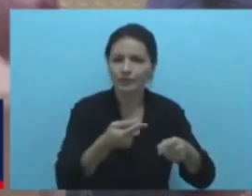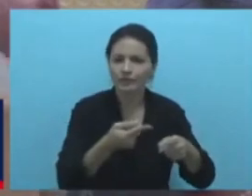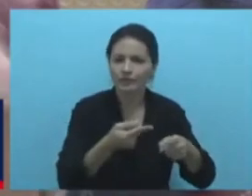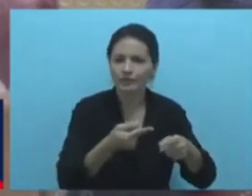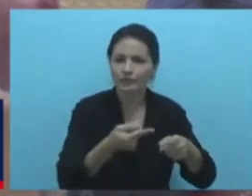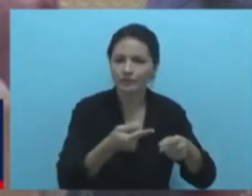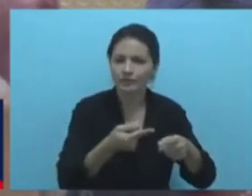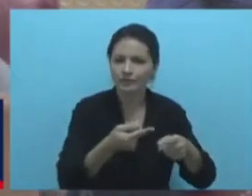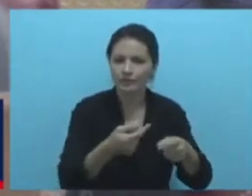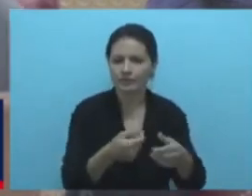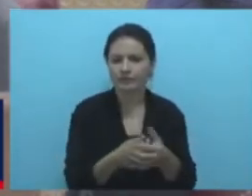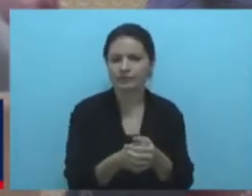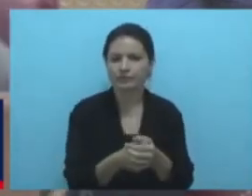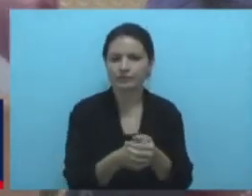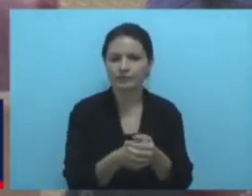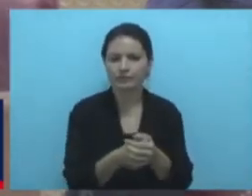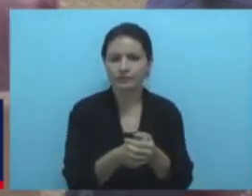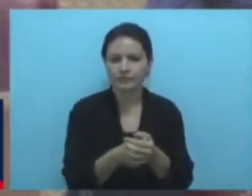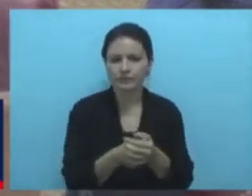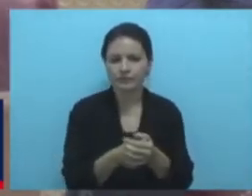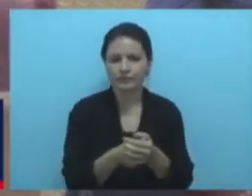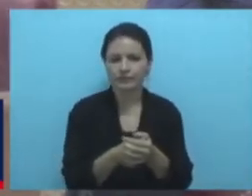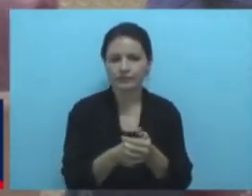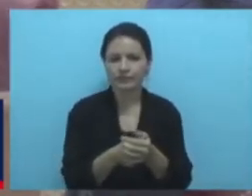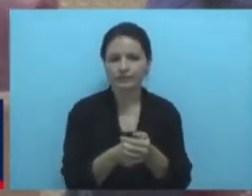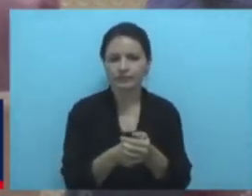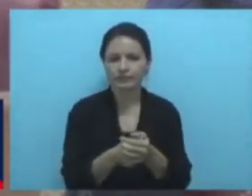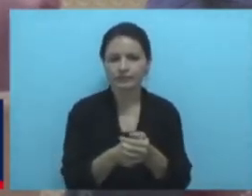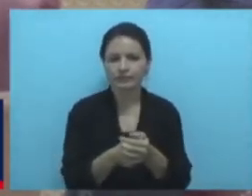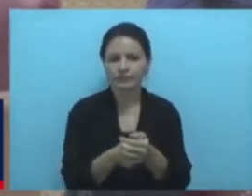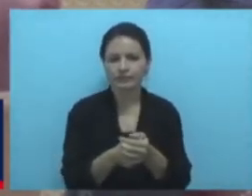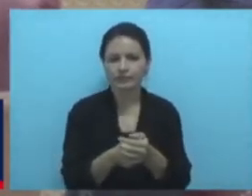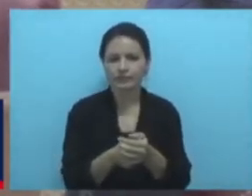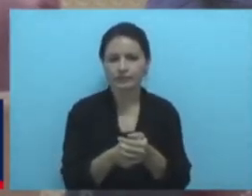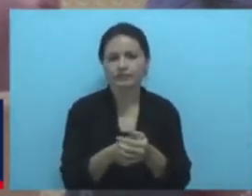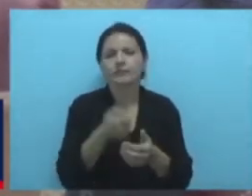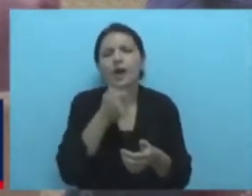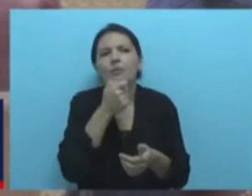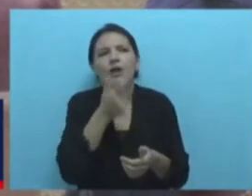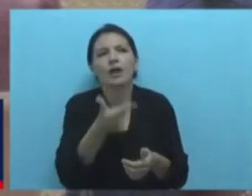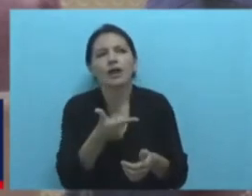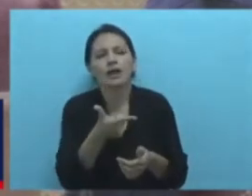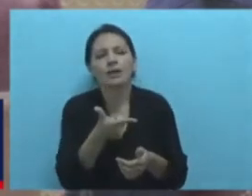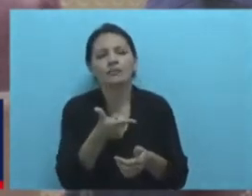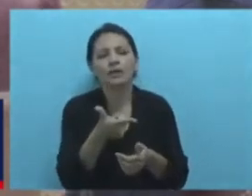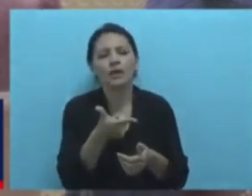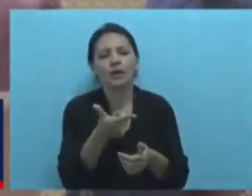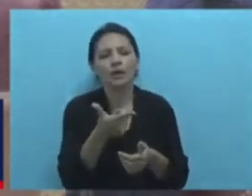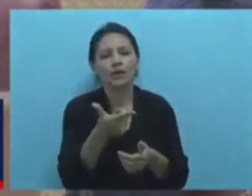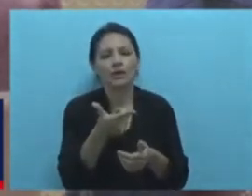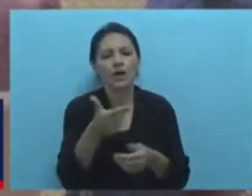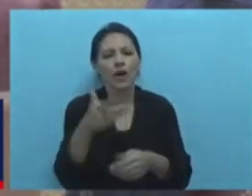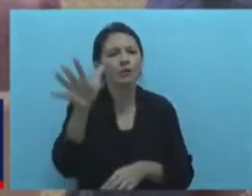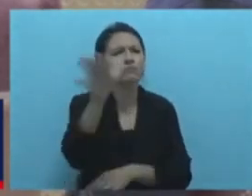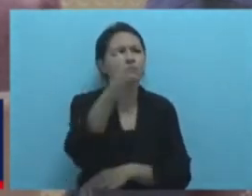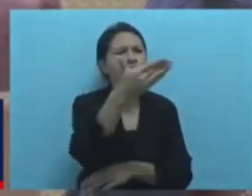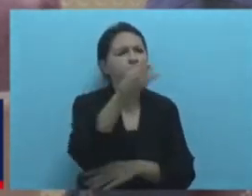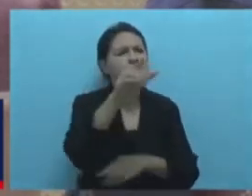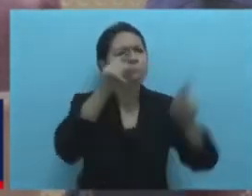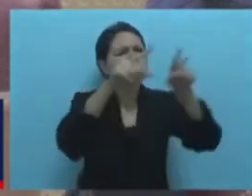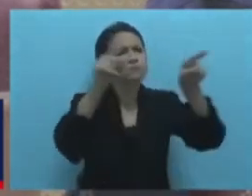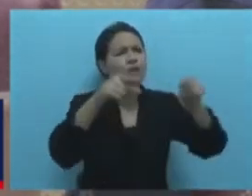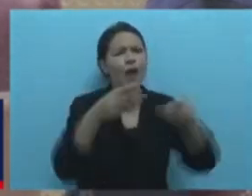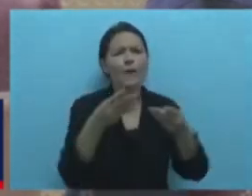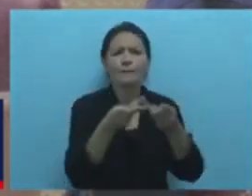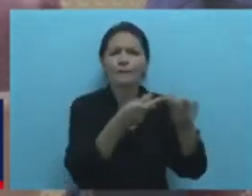y por arriba ver quién se beneficia con todo esto dónde iba a parar la plata de la bandera enorme de 40